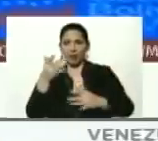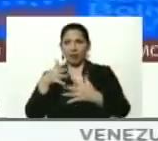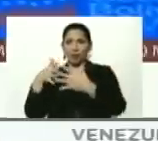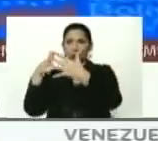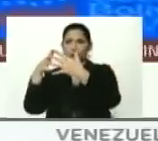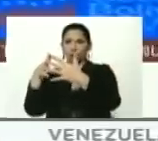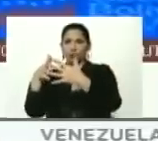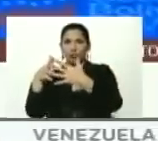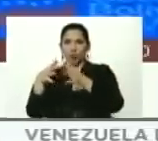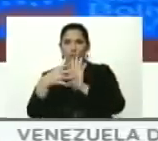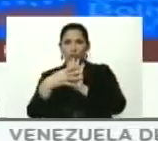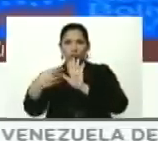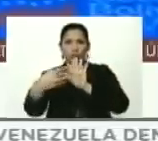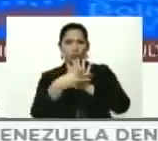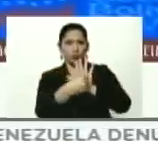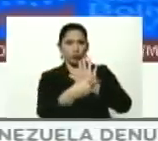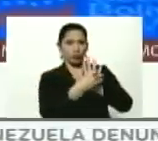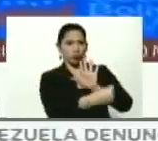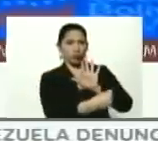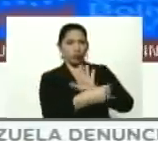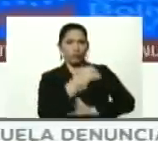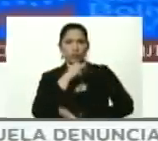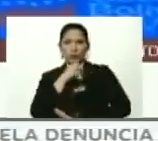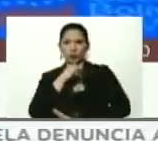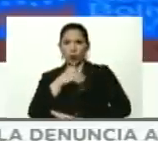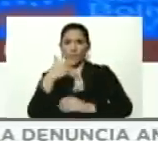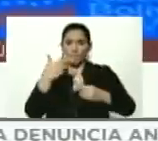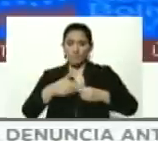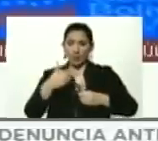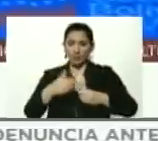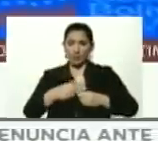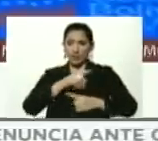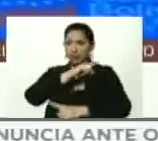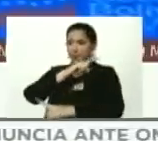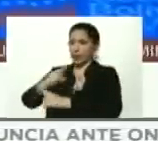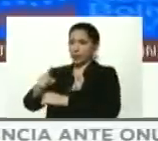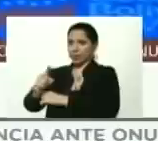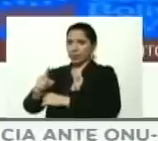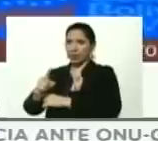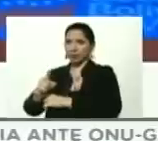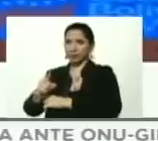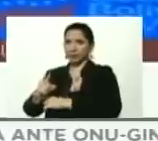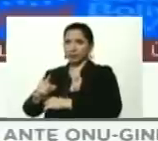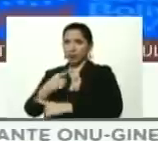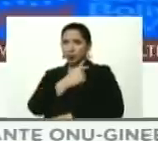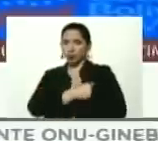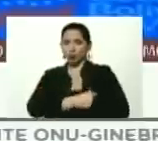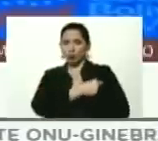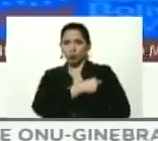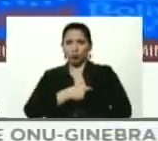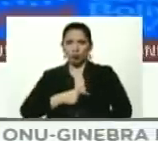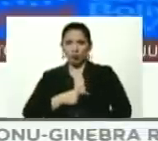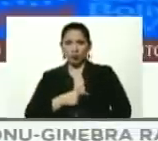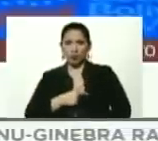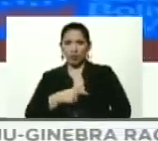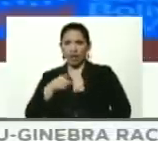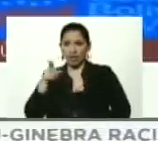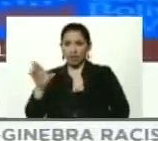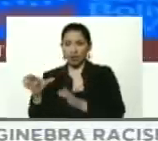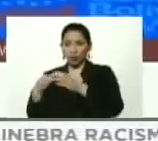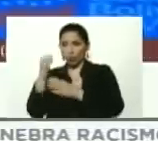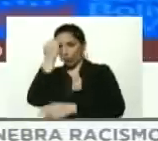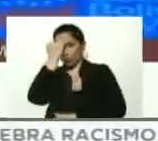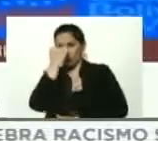Unidos. PDVSA demanda penalmente en Suiza a esta banda